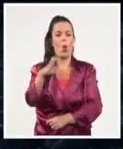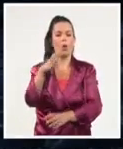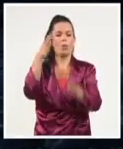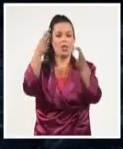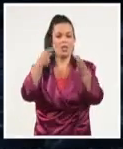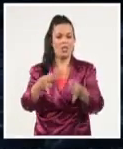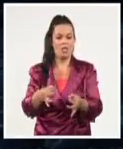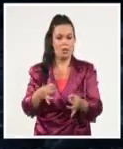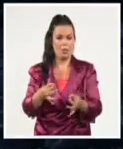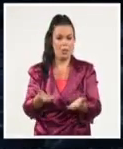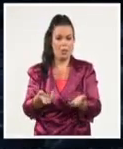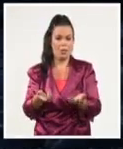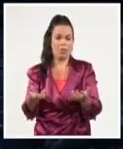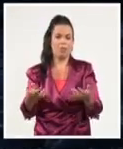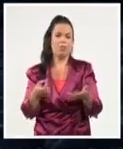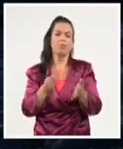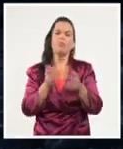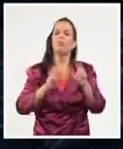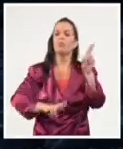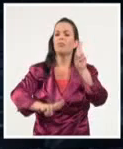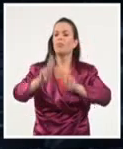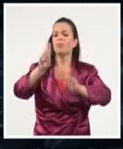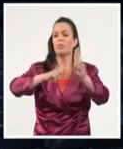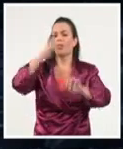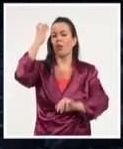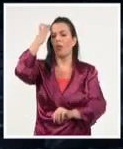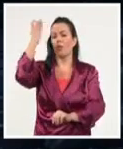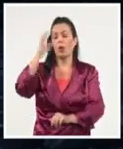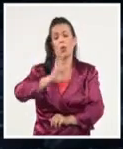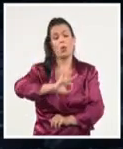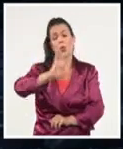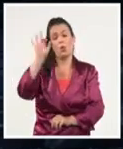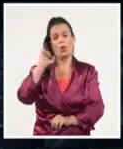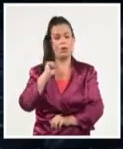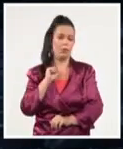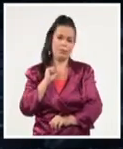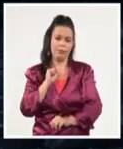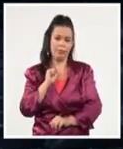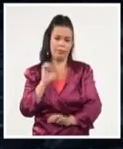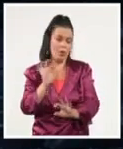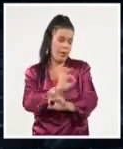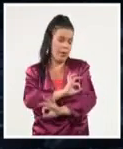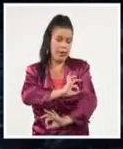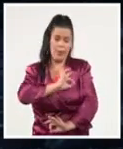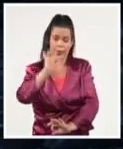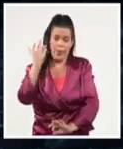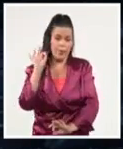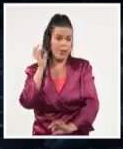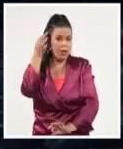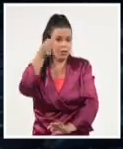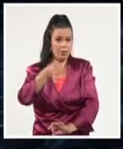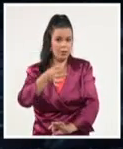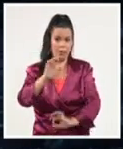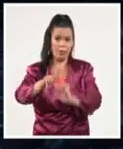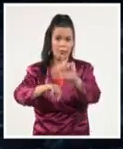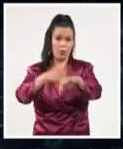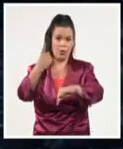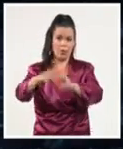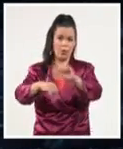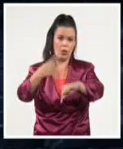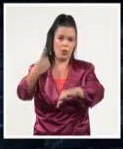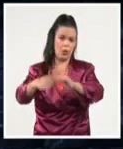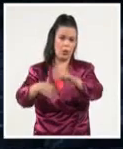ni competía. No había ni una versión rosa pálida a la socialdemocracia que pudiera despuntar con aires de